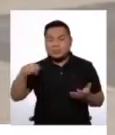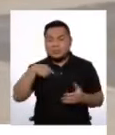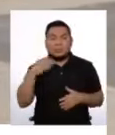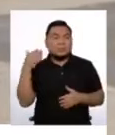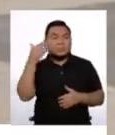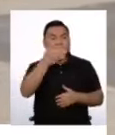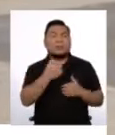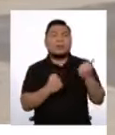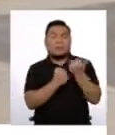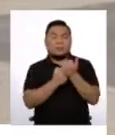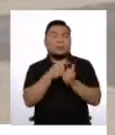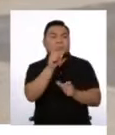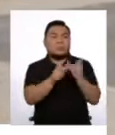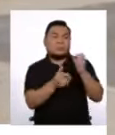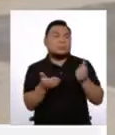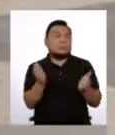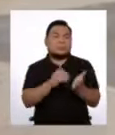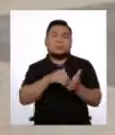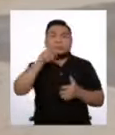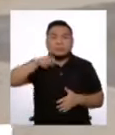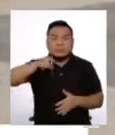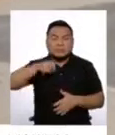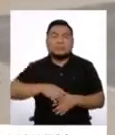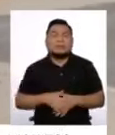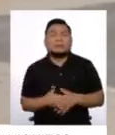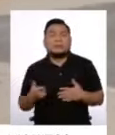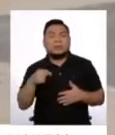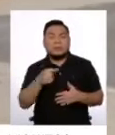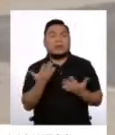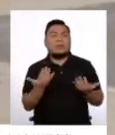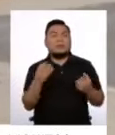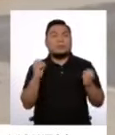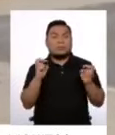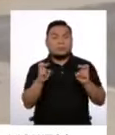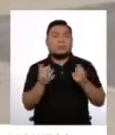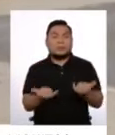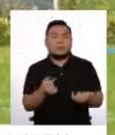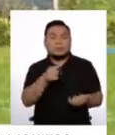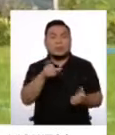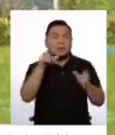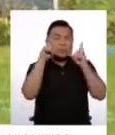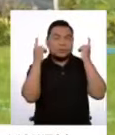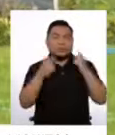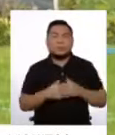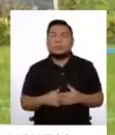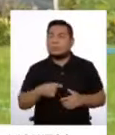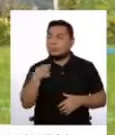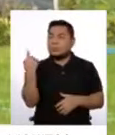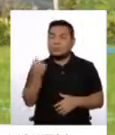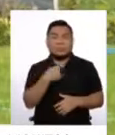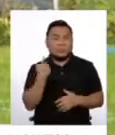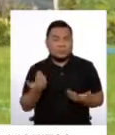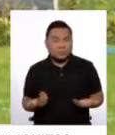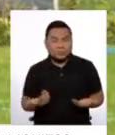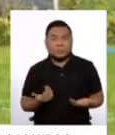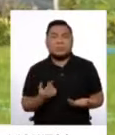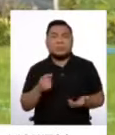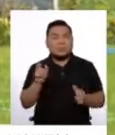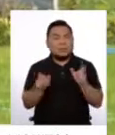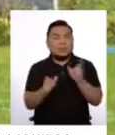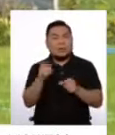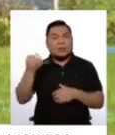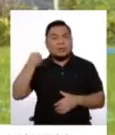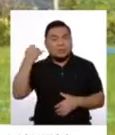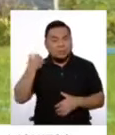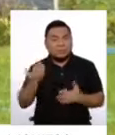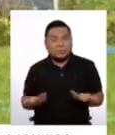apoyar a las personas que más nos necesitan en esta oportunidad que es Loreto. Nosotros somos gente joven